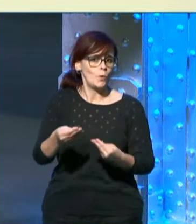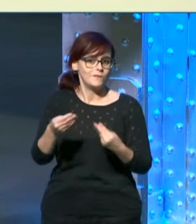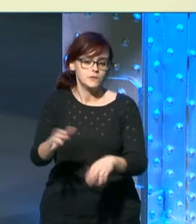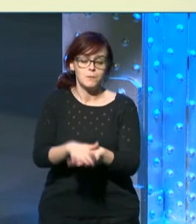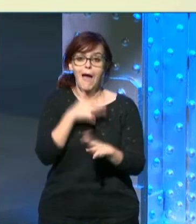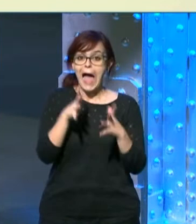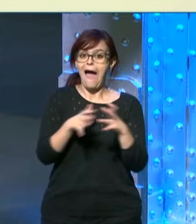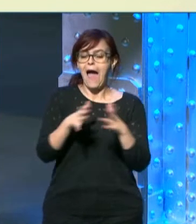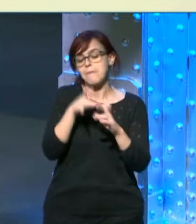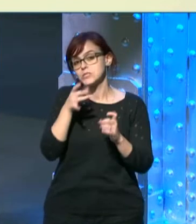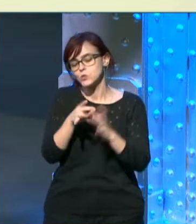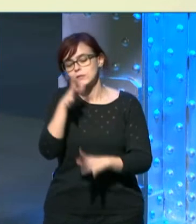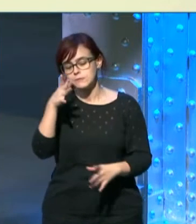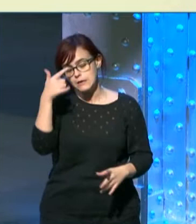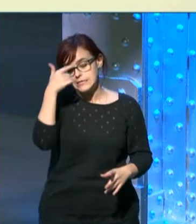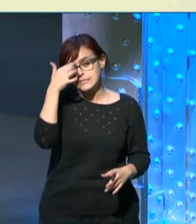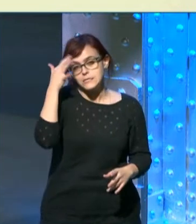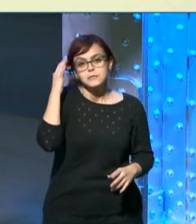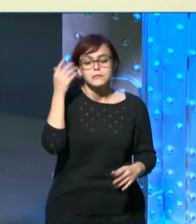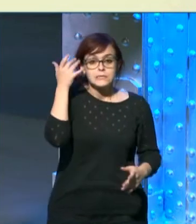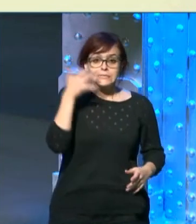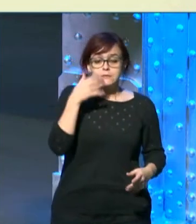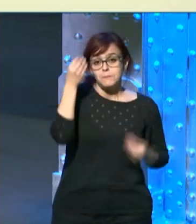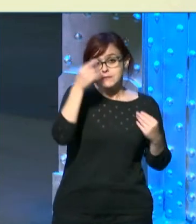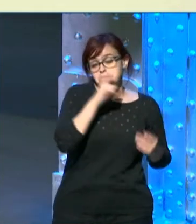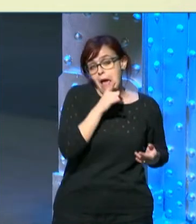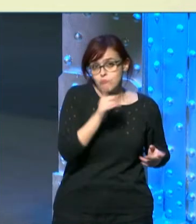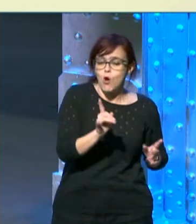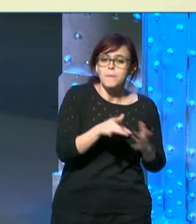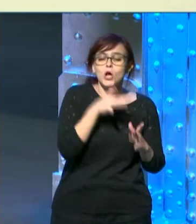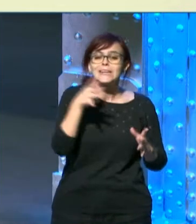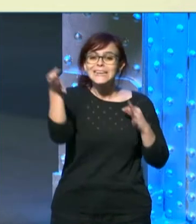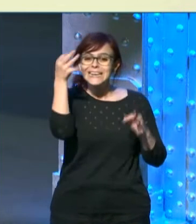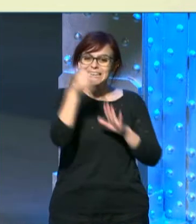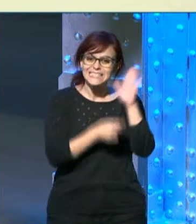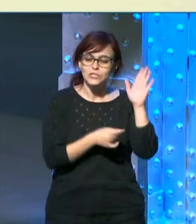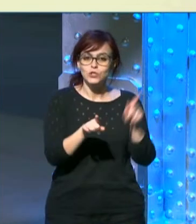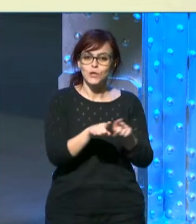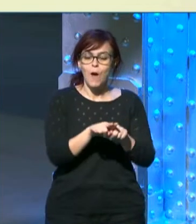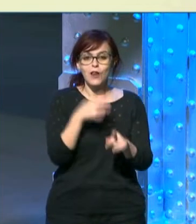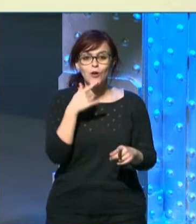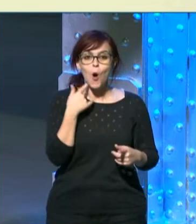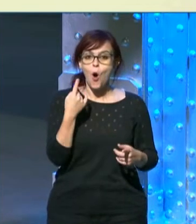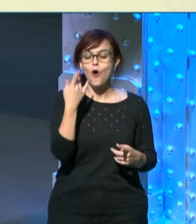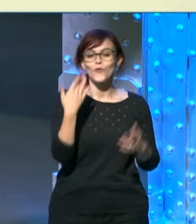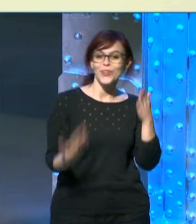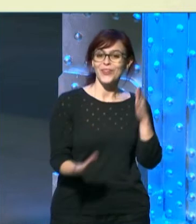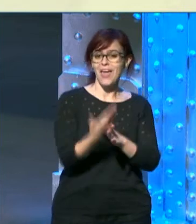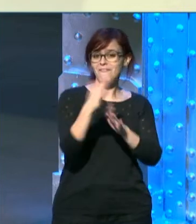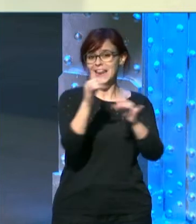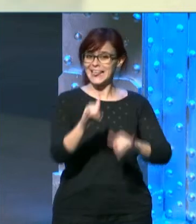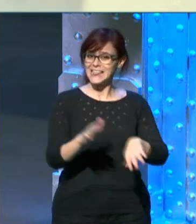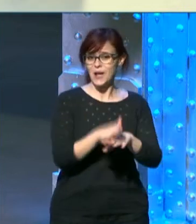Afortunadamente, no empezamos pensando en los problemas. Y se crean los requisitos lo que se llama en un happy day, el día feliz en que todo va a ir